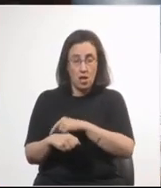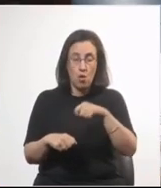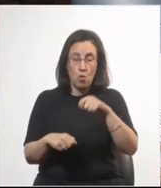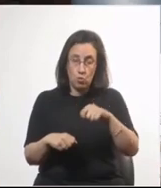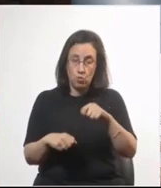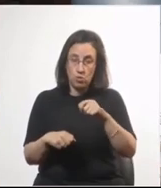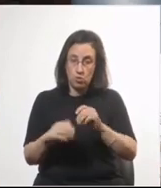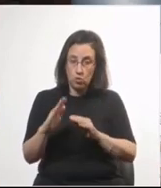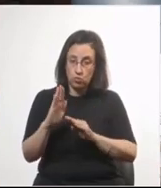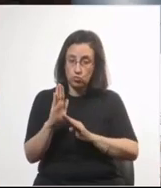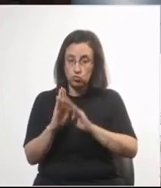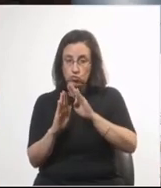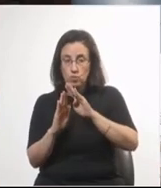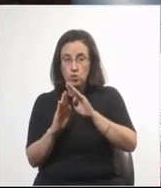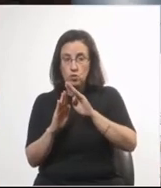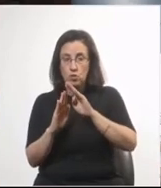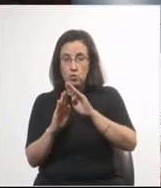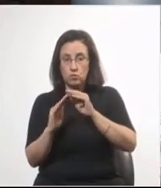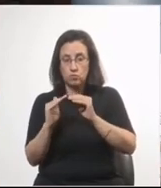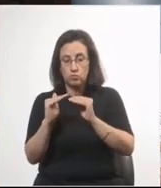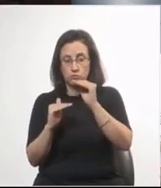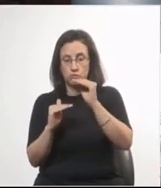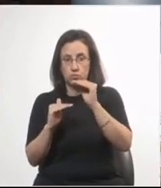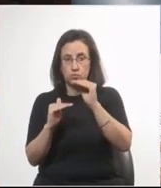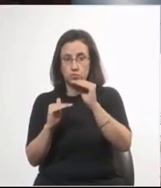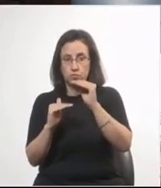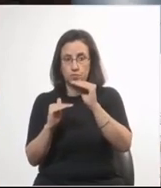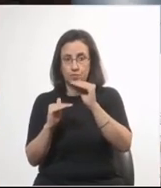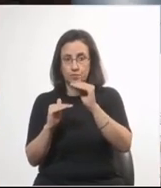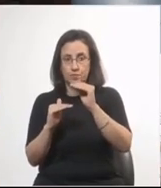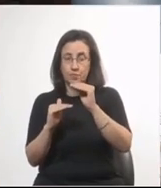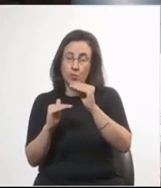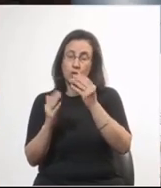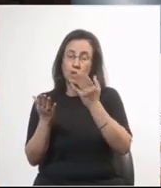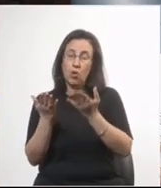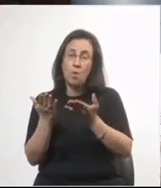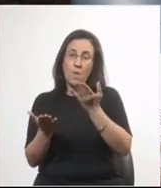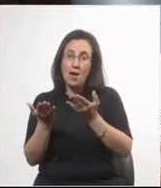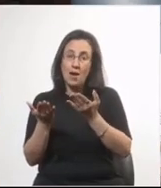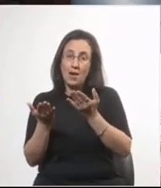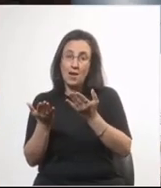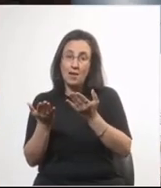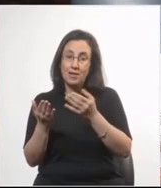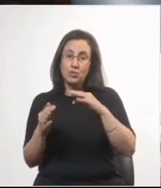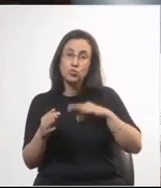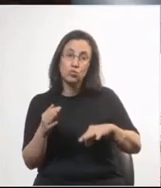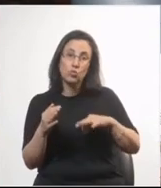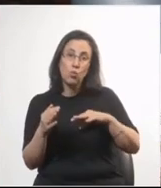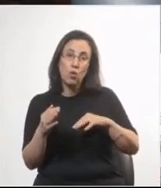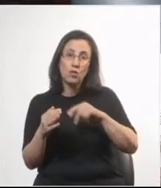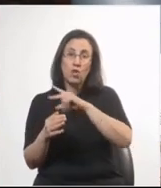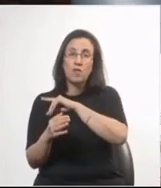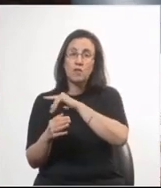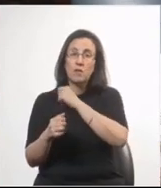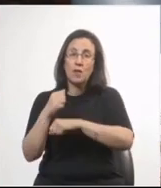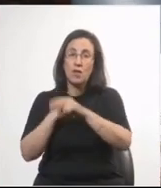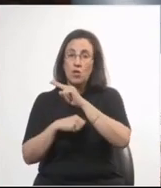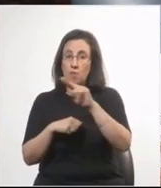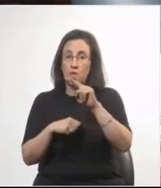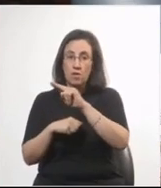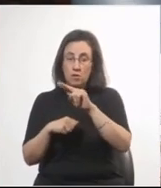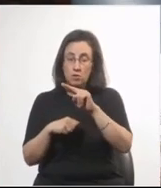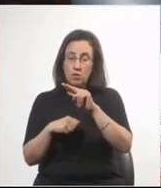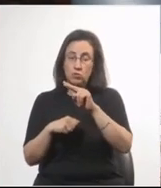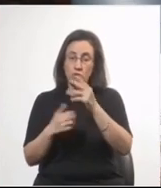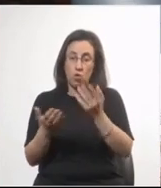1% por encima el salario real, porque el informe del Poder Ejecutivo compara el salario a valores de diciembre de 2022 con